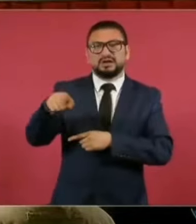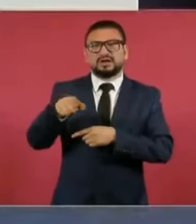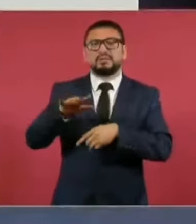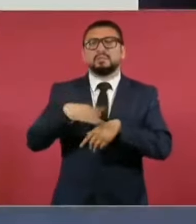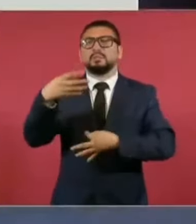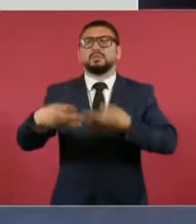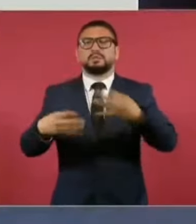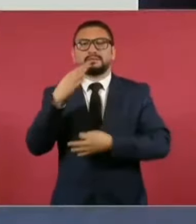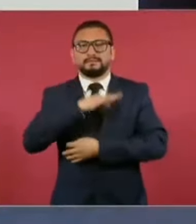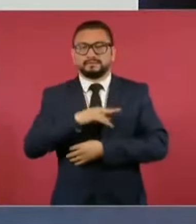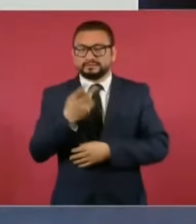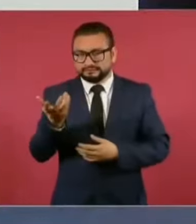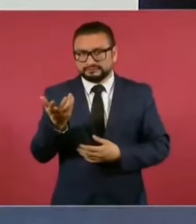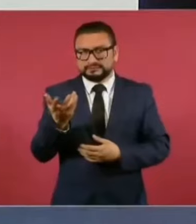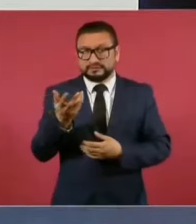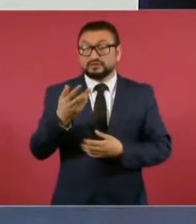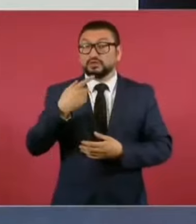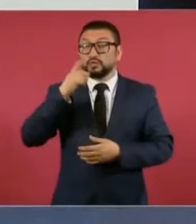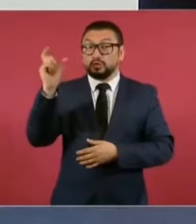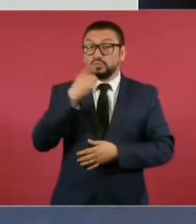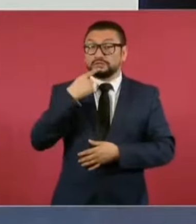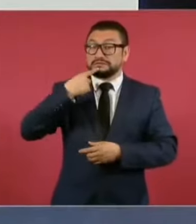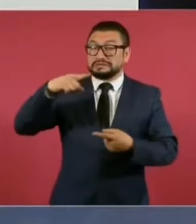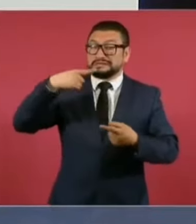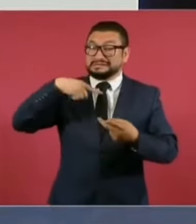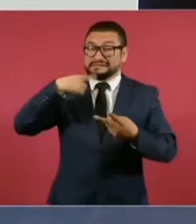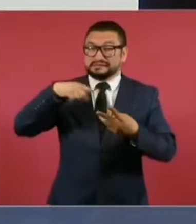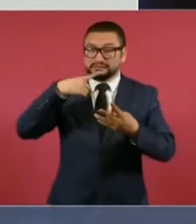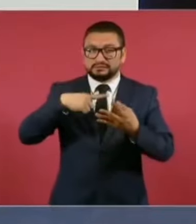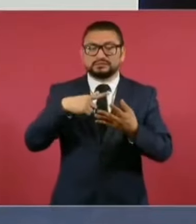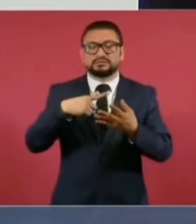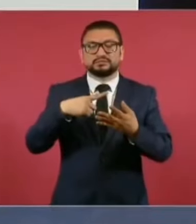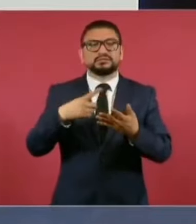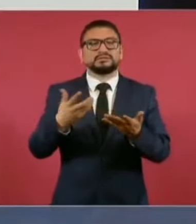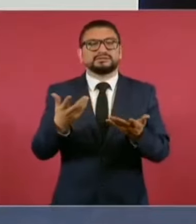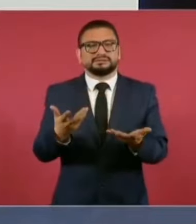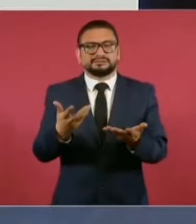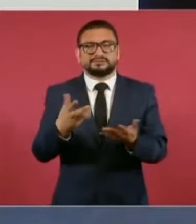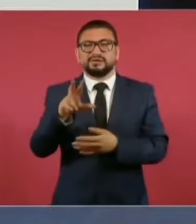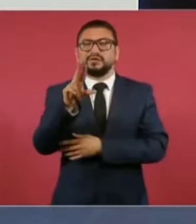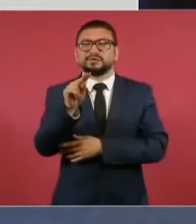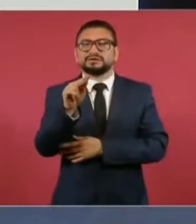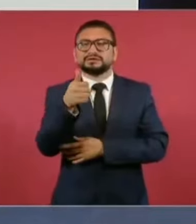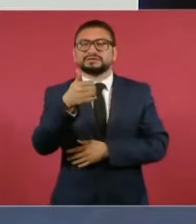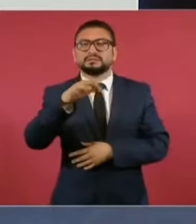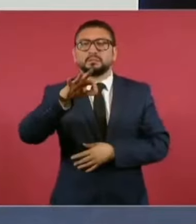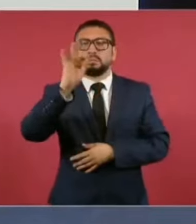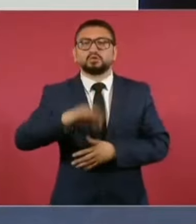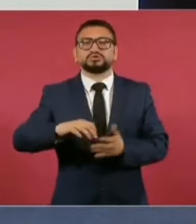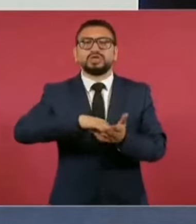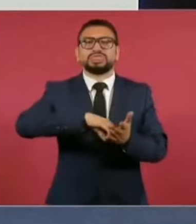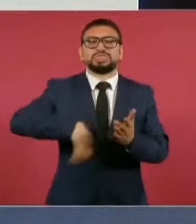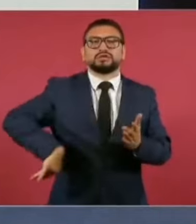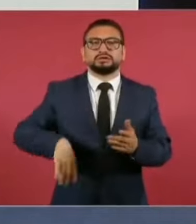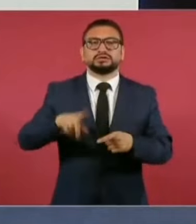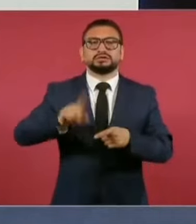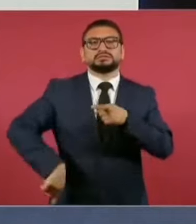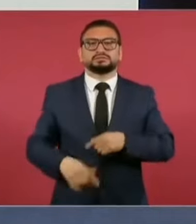Judicial. De estas quejas se han desechado el 86% sin ni